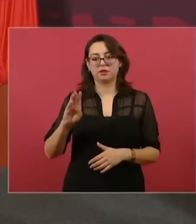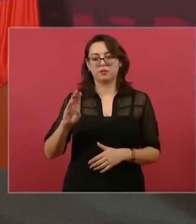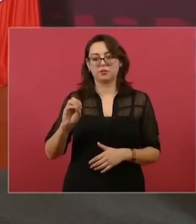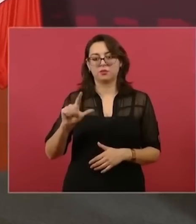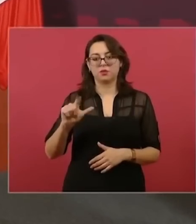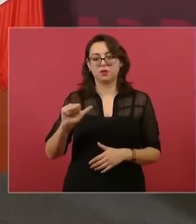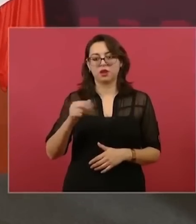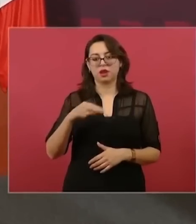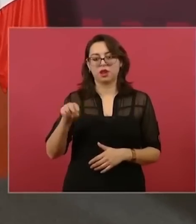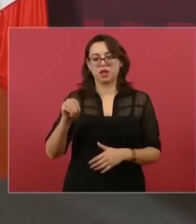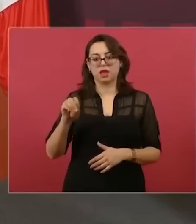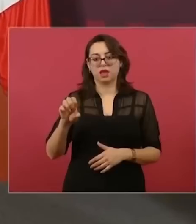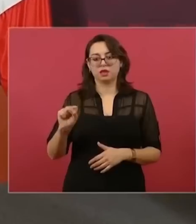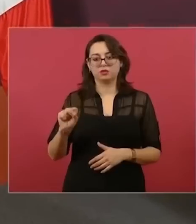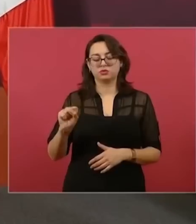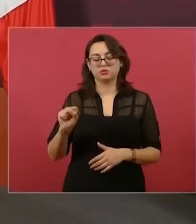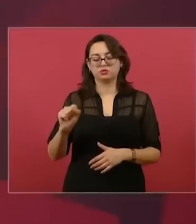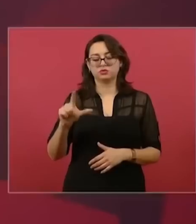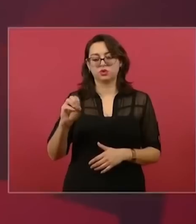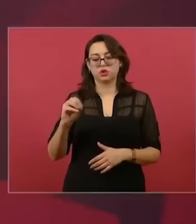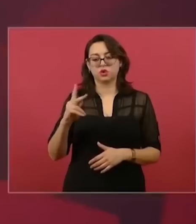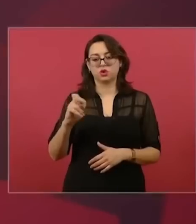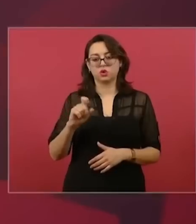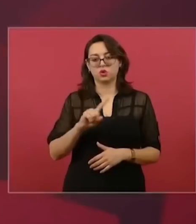va a ser el próximo